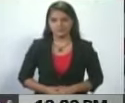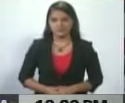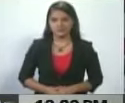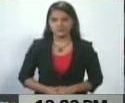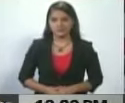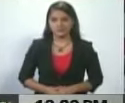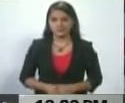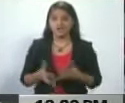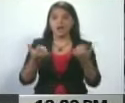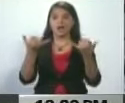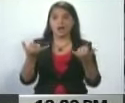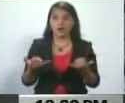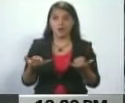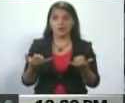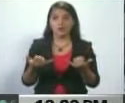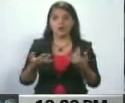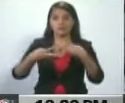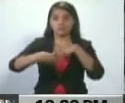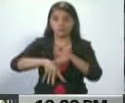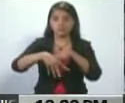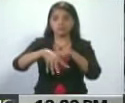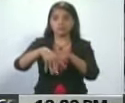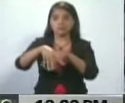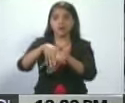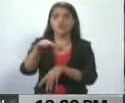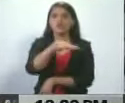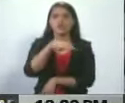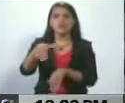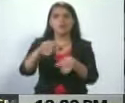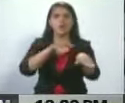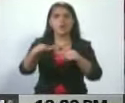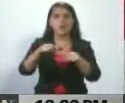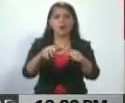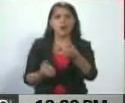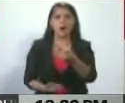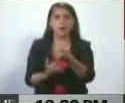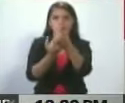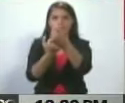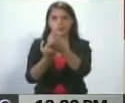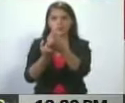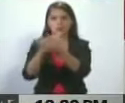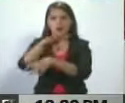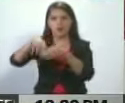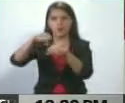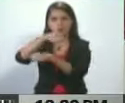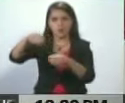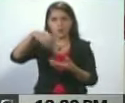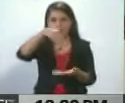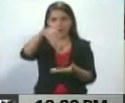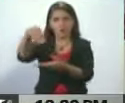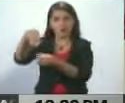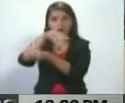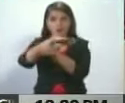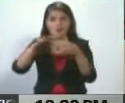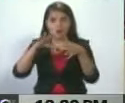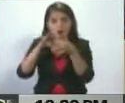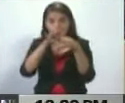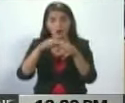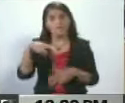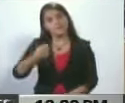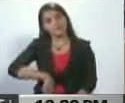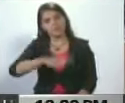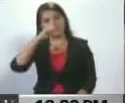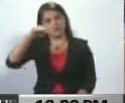Bien, y a esta hora se realiza una movilización en el estado Cojedes en apoyo a los CLAP, la Gran Misión Abastecimiento Soberano, y al presidente